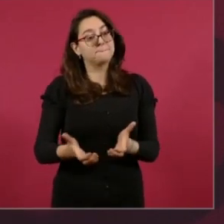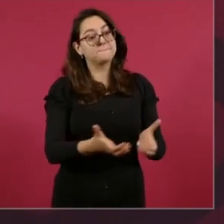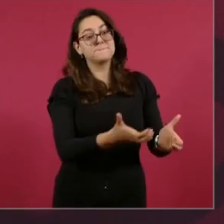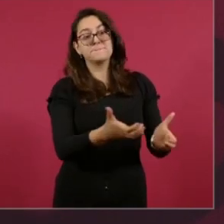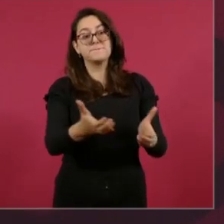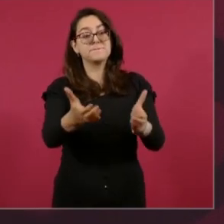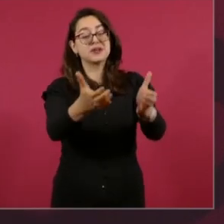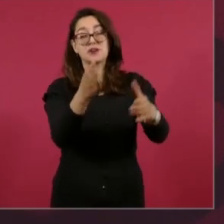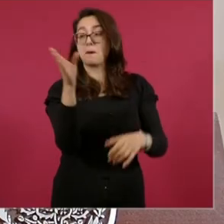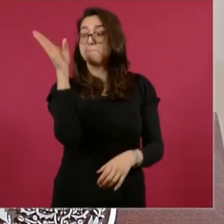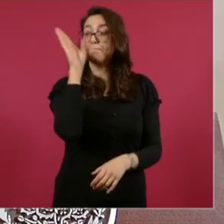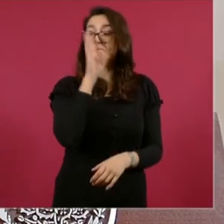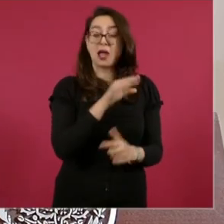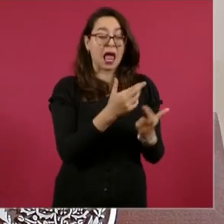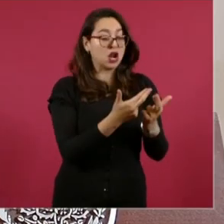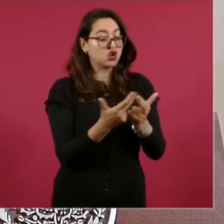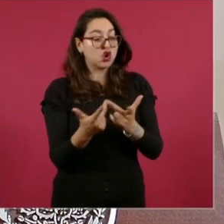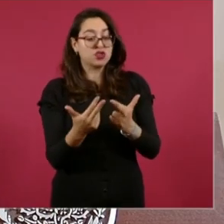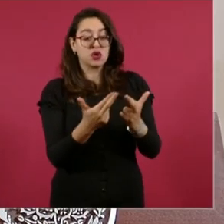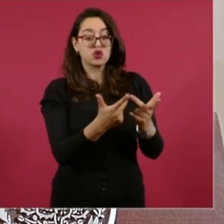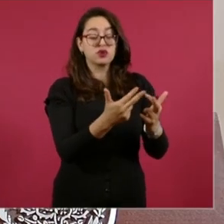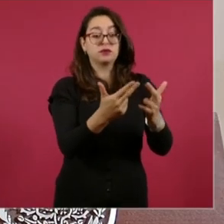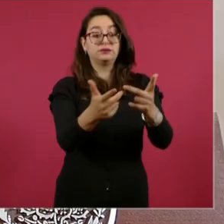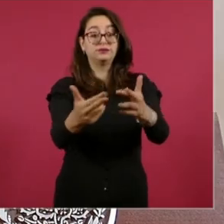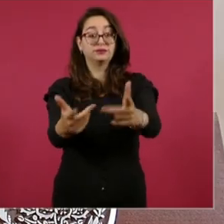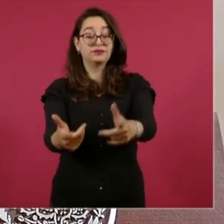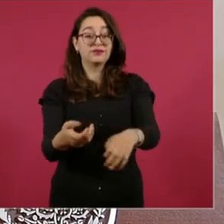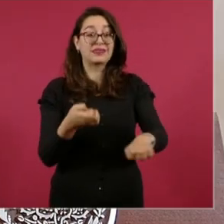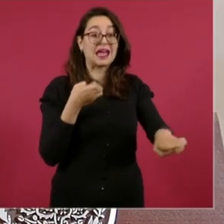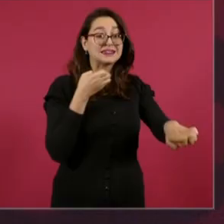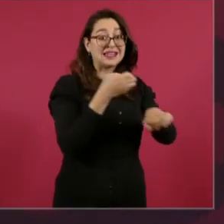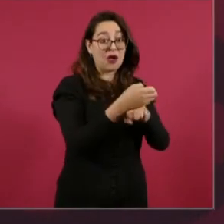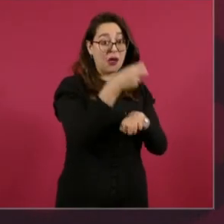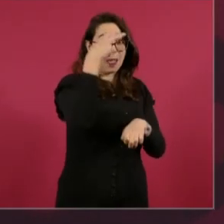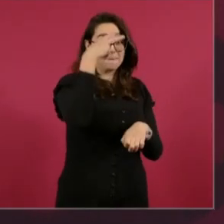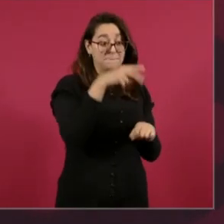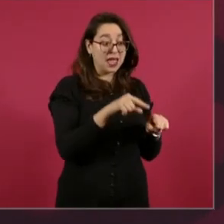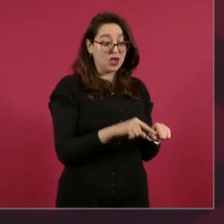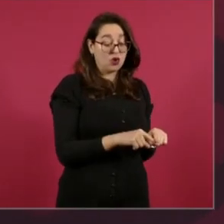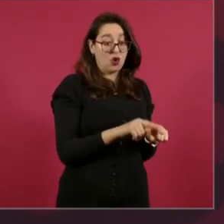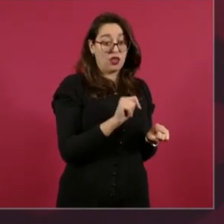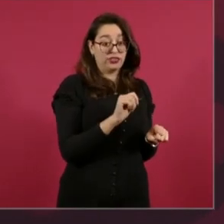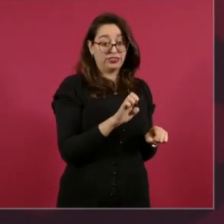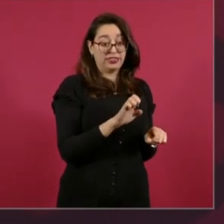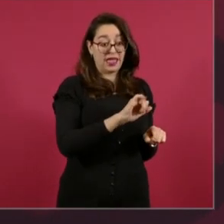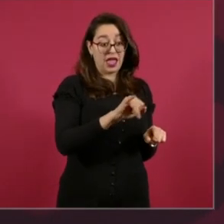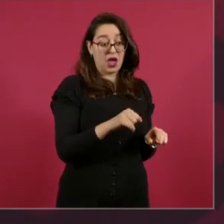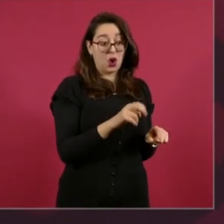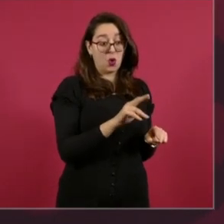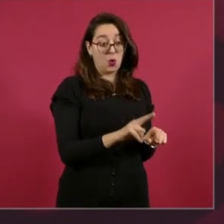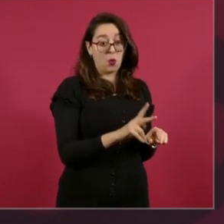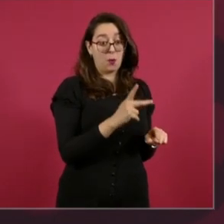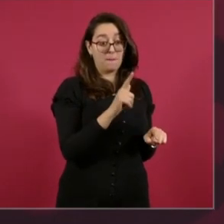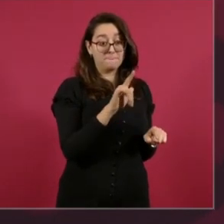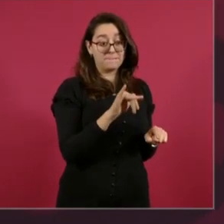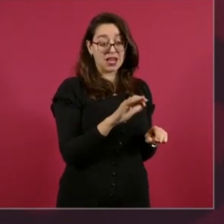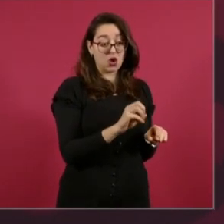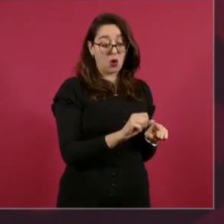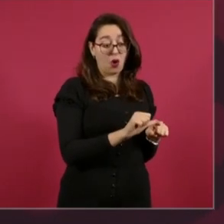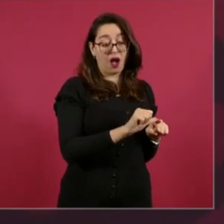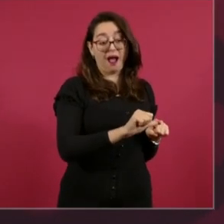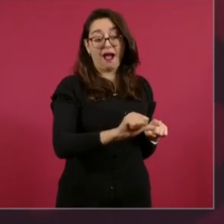desde Tejupilco, Estado de México, a Altamirano. Antes de que yo termine como